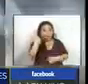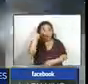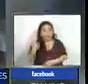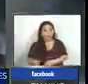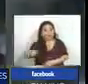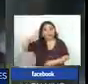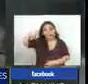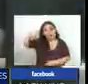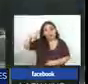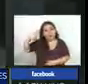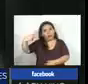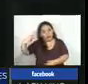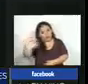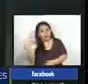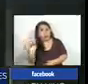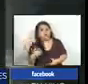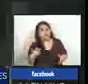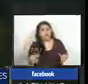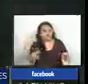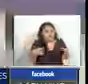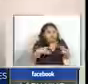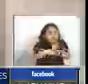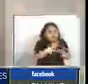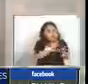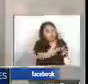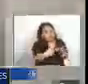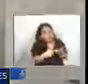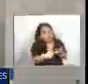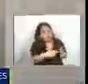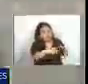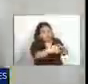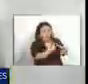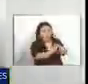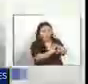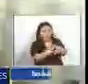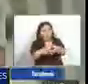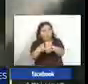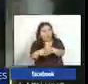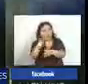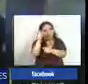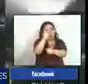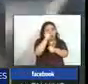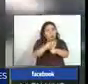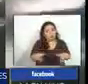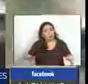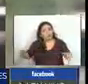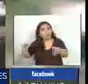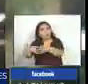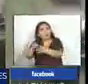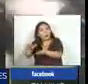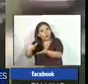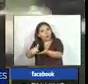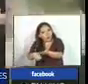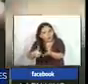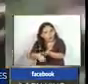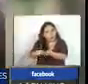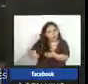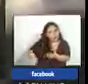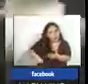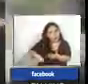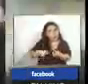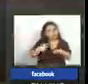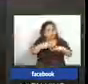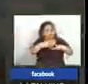se ha instalado una mesa de diálogo con representantes de los sindicatos y la municipalidad, en la cual ya han surgido tres